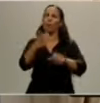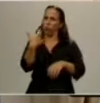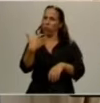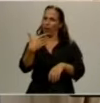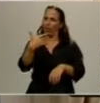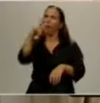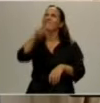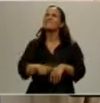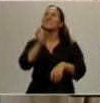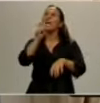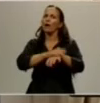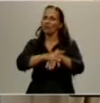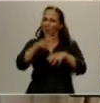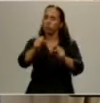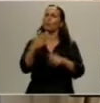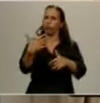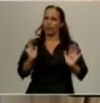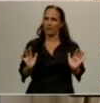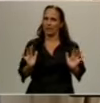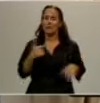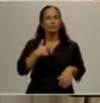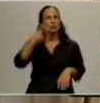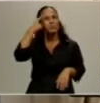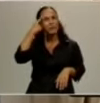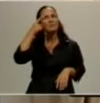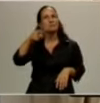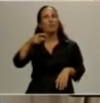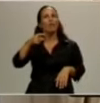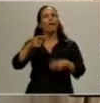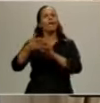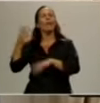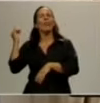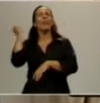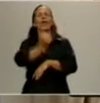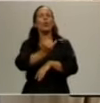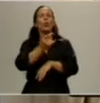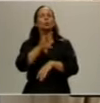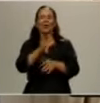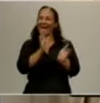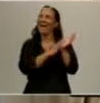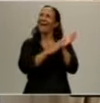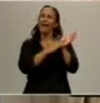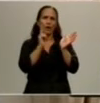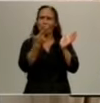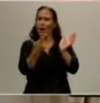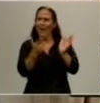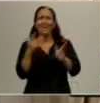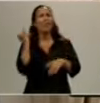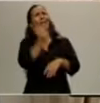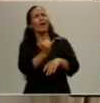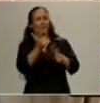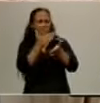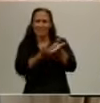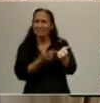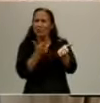los culpables. Yo creo sinceramente que esa denuncia, sin ningún fundamento, sin ningún asidero, y